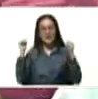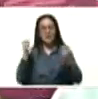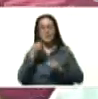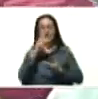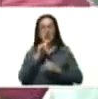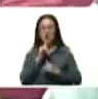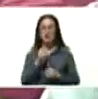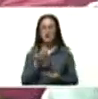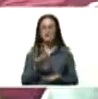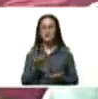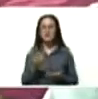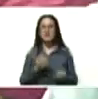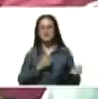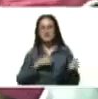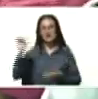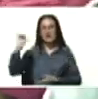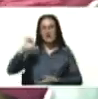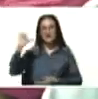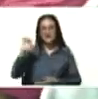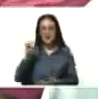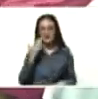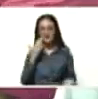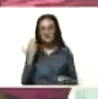noticias con buena salsa. ¡Adelante!